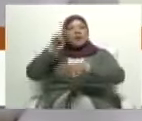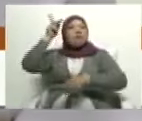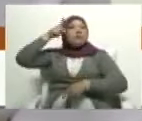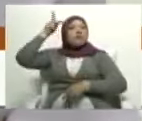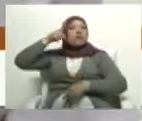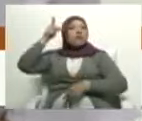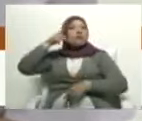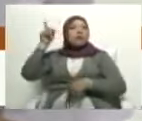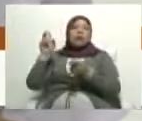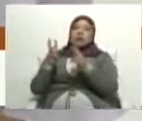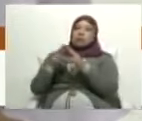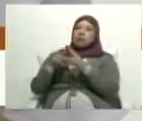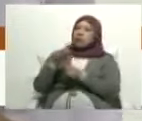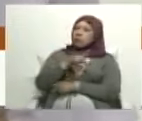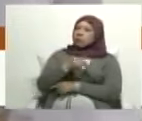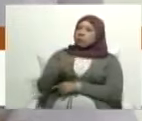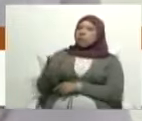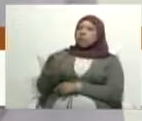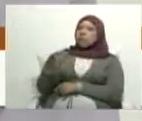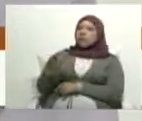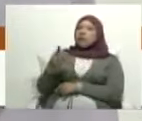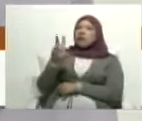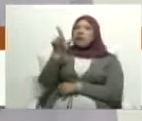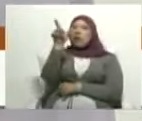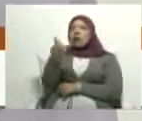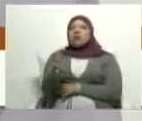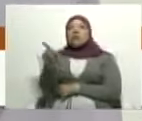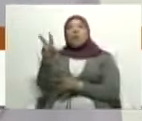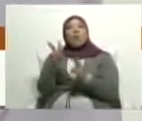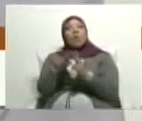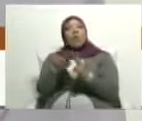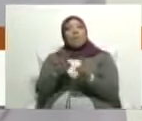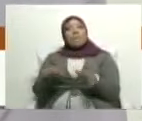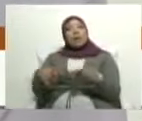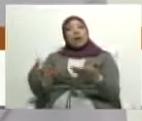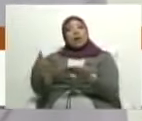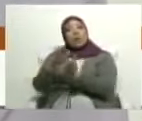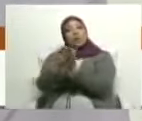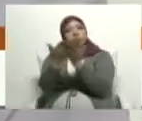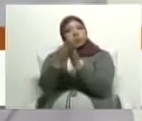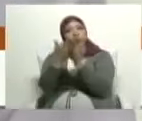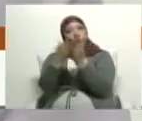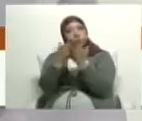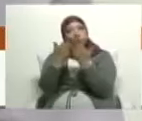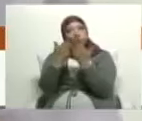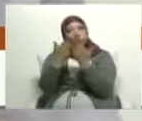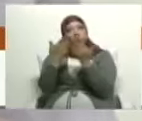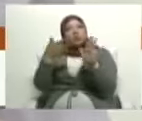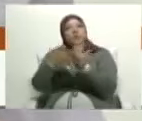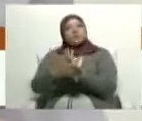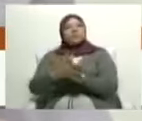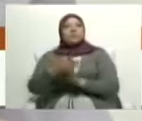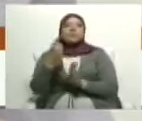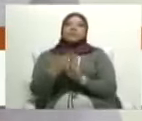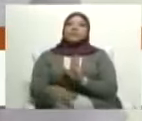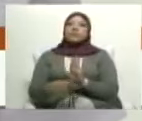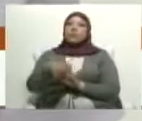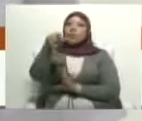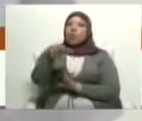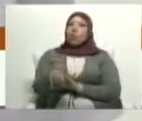no sé si lo conocen, Eugenio Raúl Zaffaroni, me regaló este libro, Colonialismo y Derechos